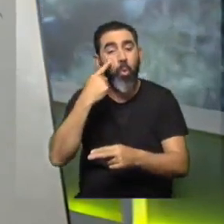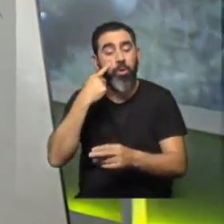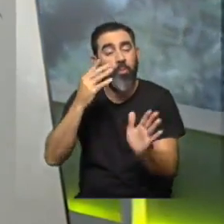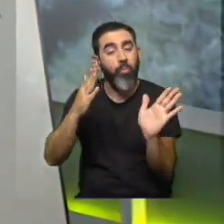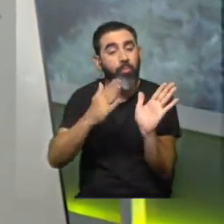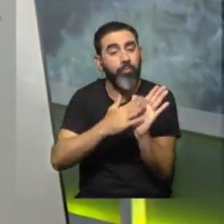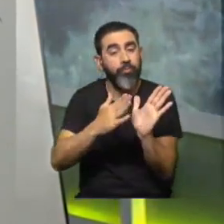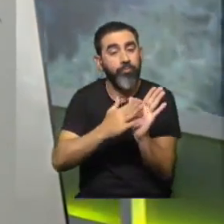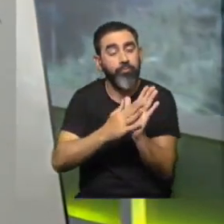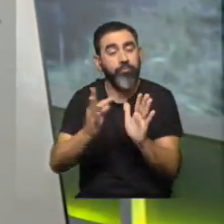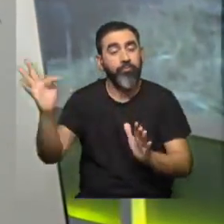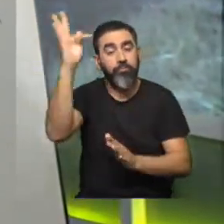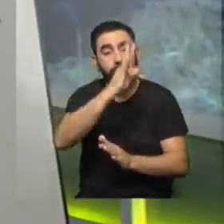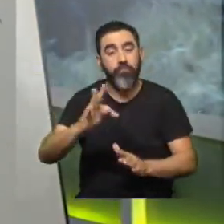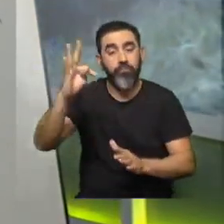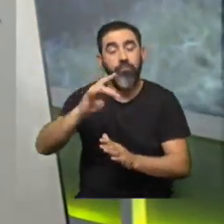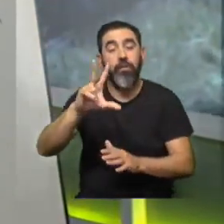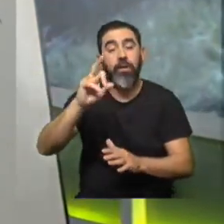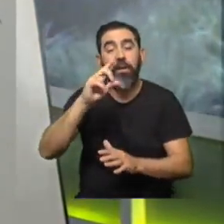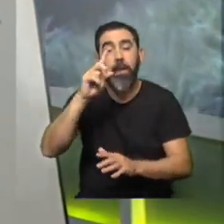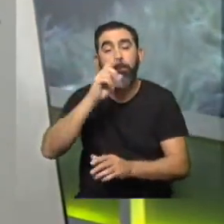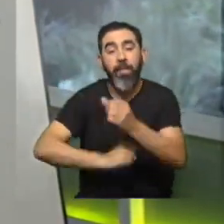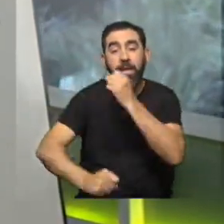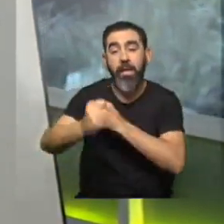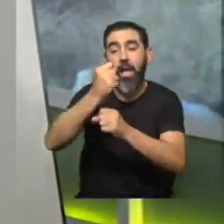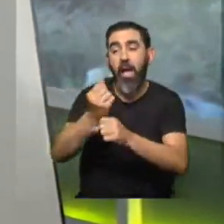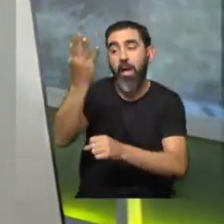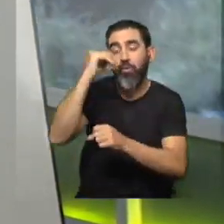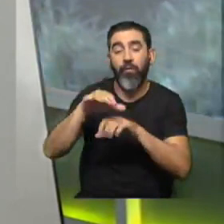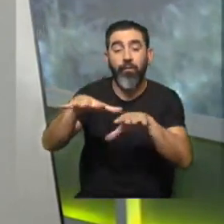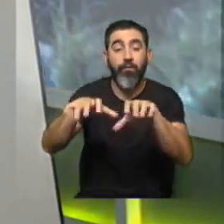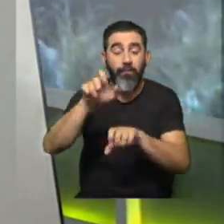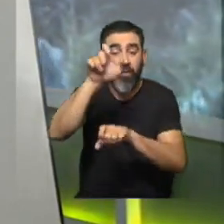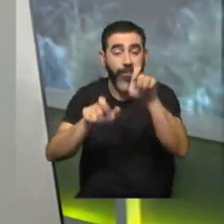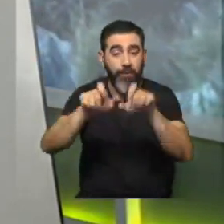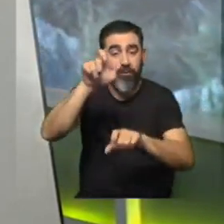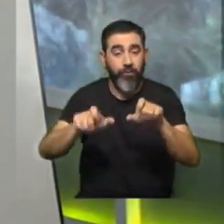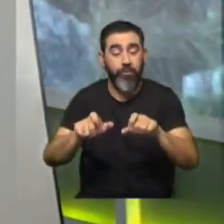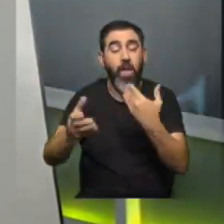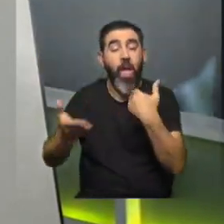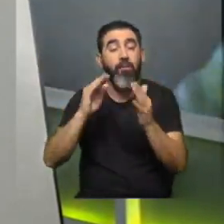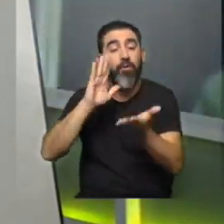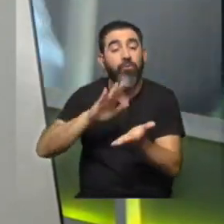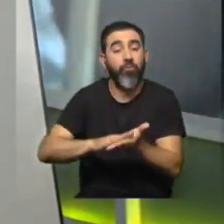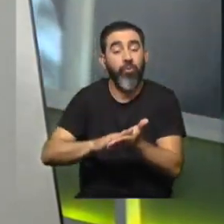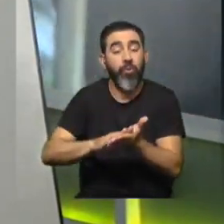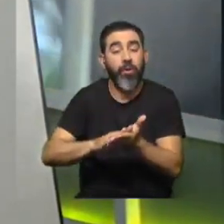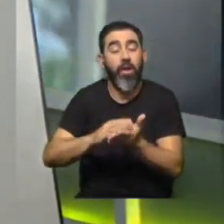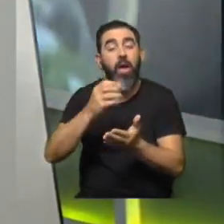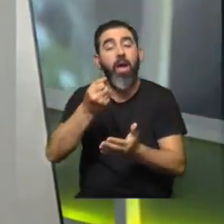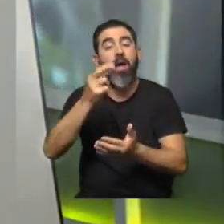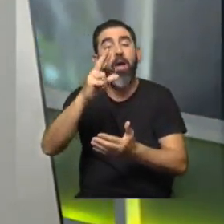que sustentan la teoría que lleva a 30.000 años atrás al poblamiento de esta región. Vamos a hablar además de